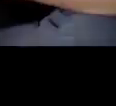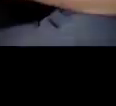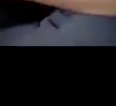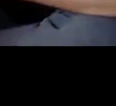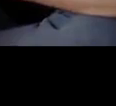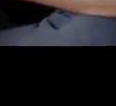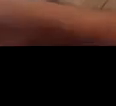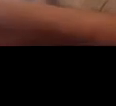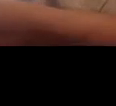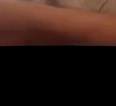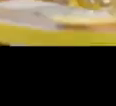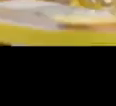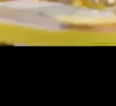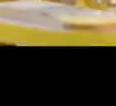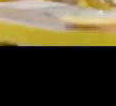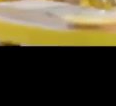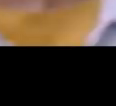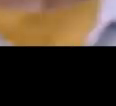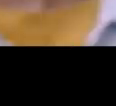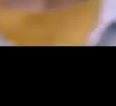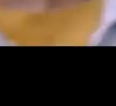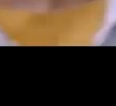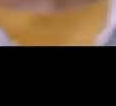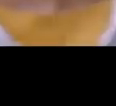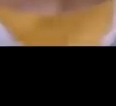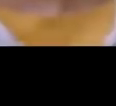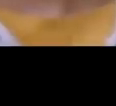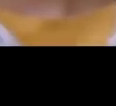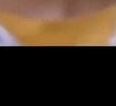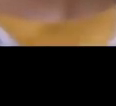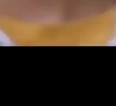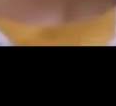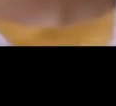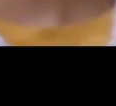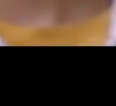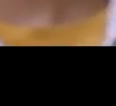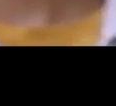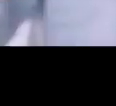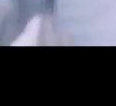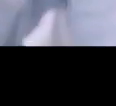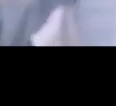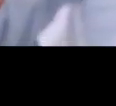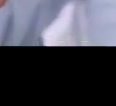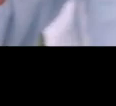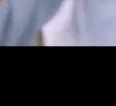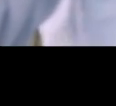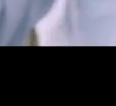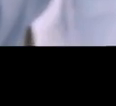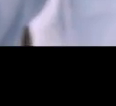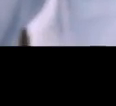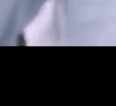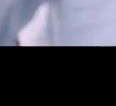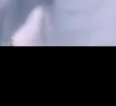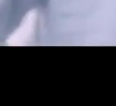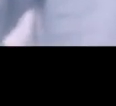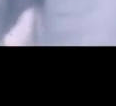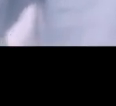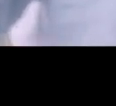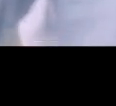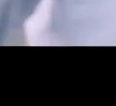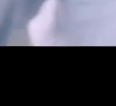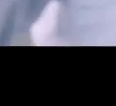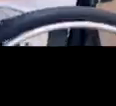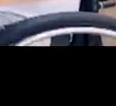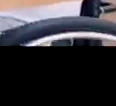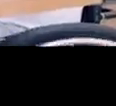intereses altos. Córtelas usted también y solicite una tarjeta de crédito del Banco Popular que le compra los saldos de otras tarjetas y